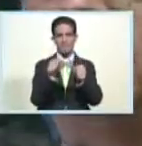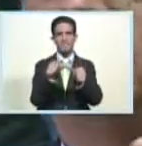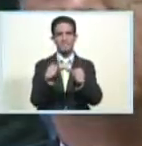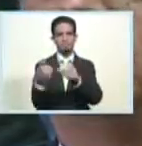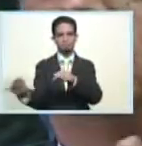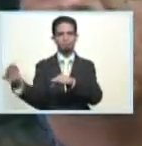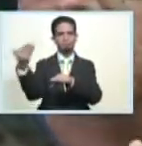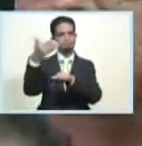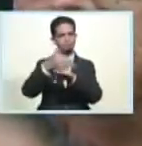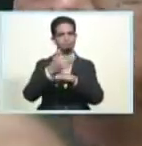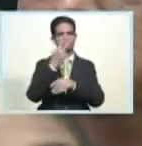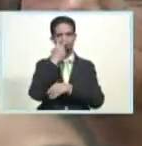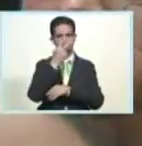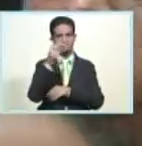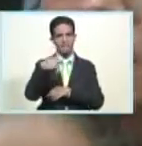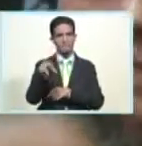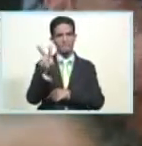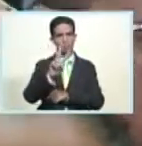Venezuela.